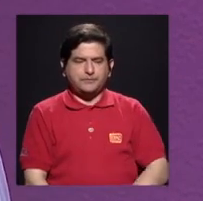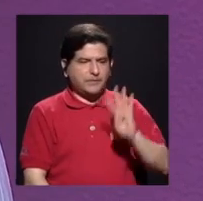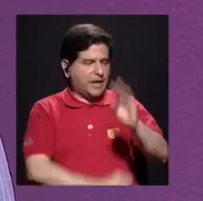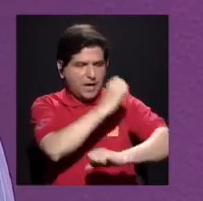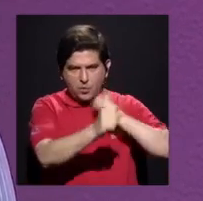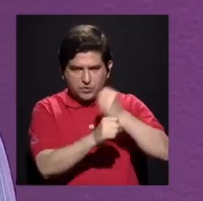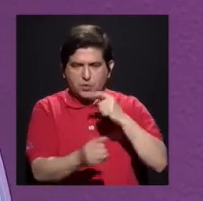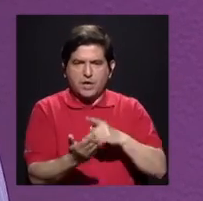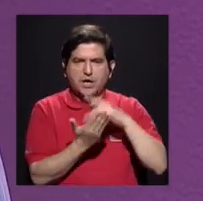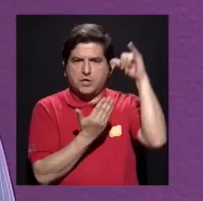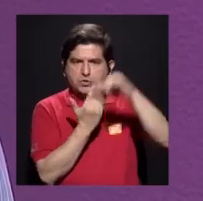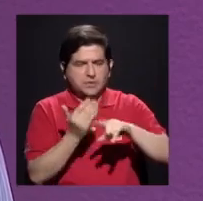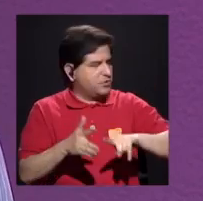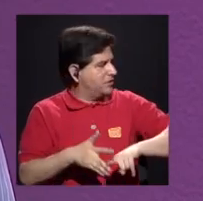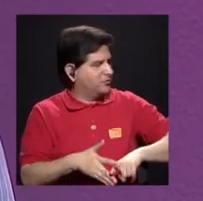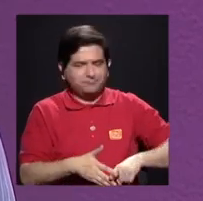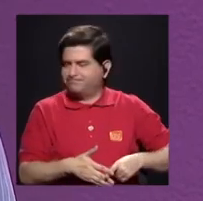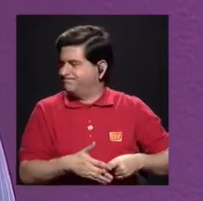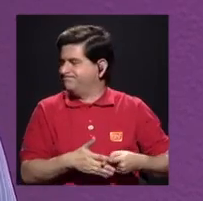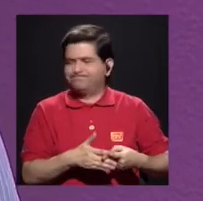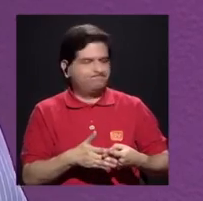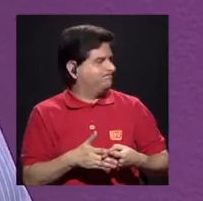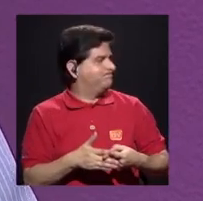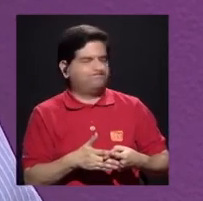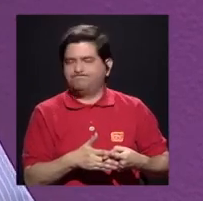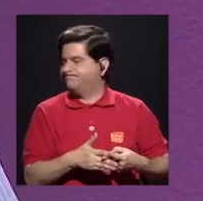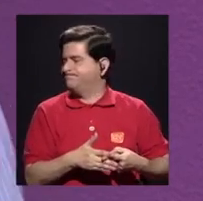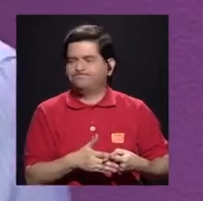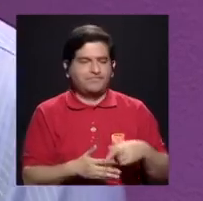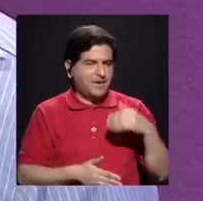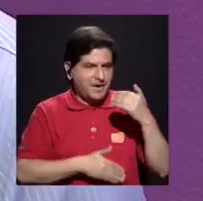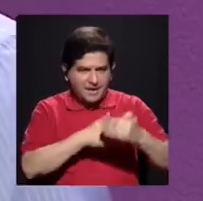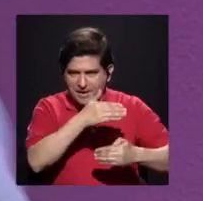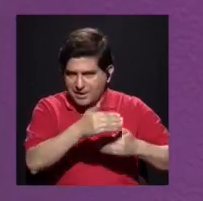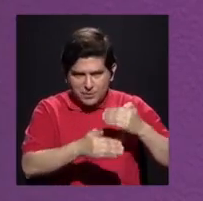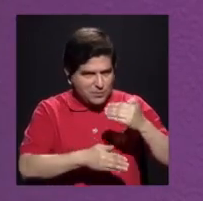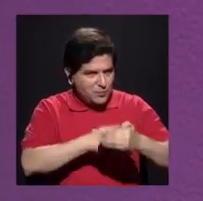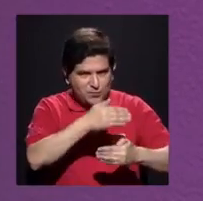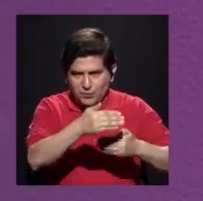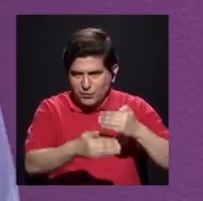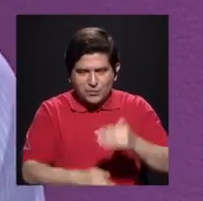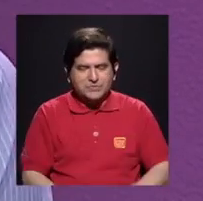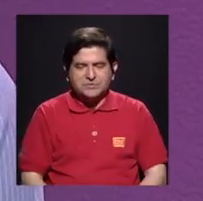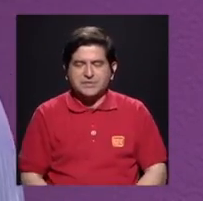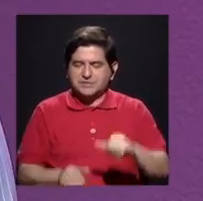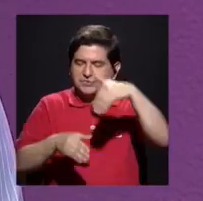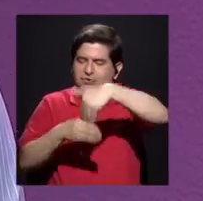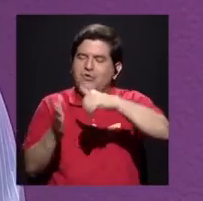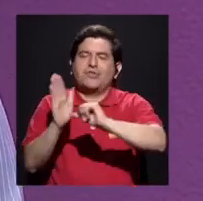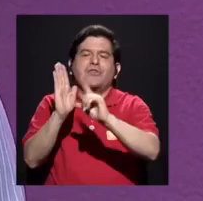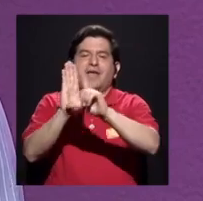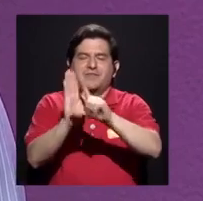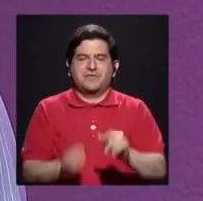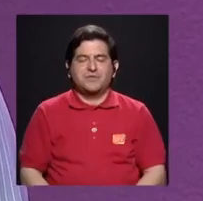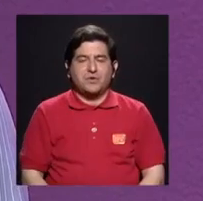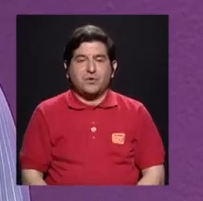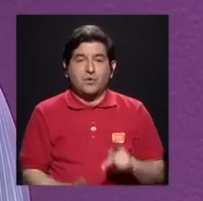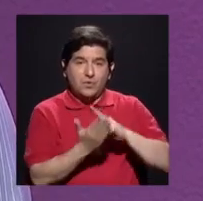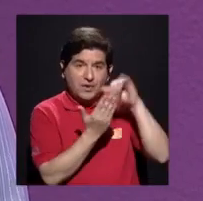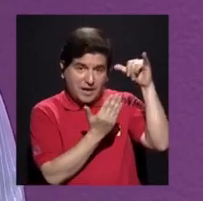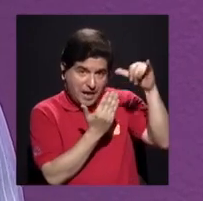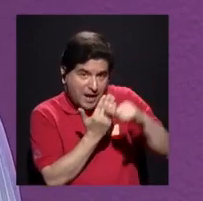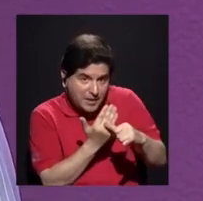cuatro años el proyecto no ha iniciado en realidad y en su vida legislativa porque el proyecto de